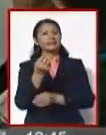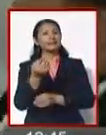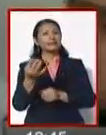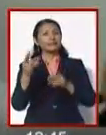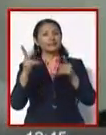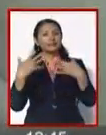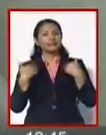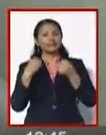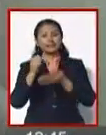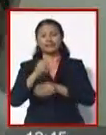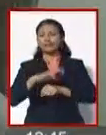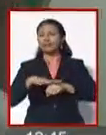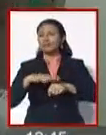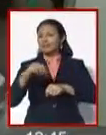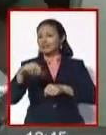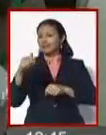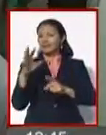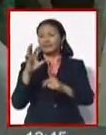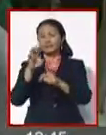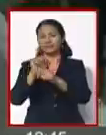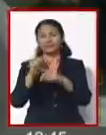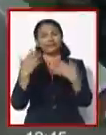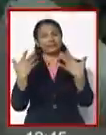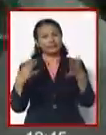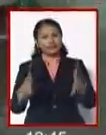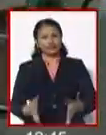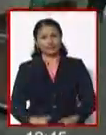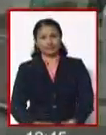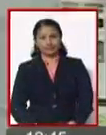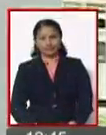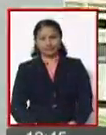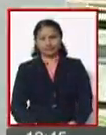personas resultaron heridas y otras fueron arrestadas.